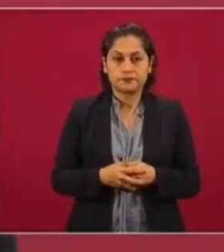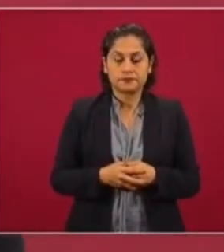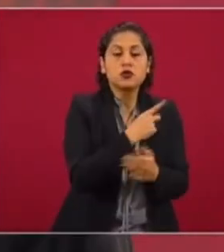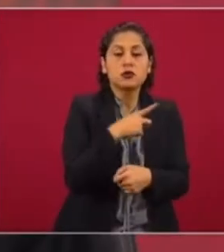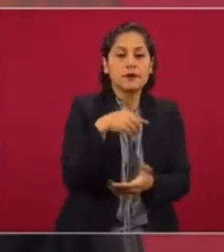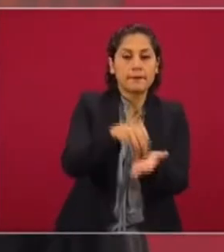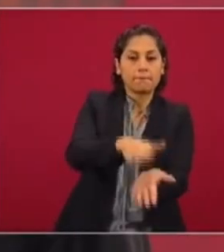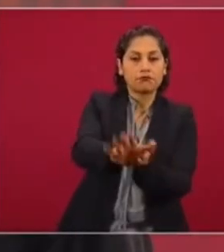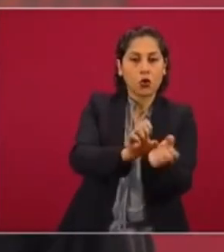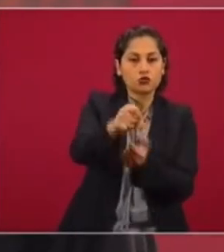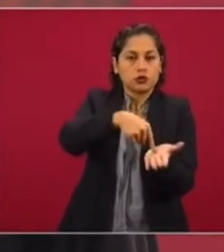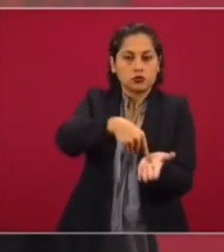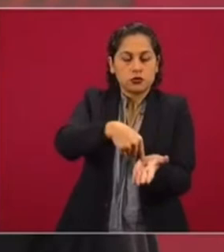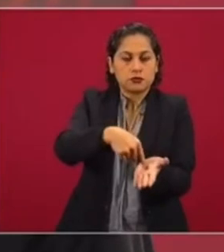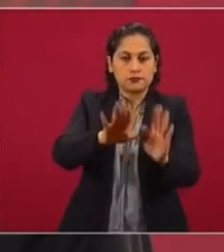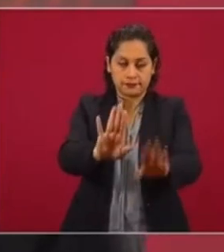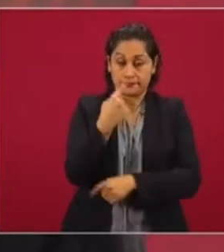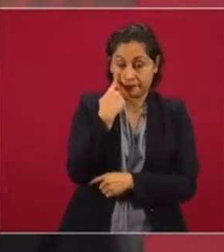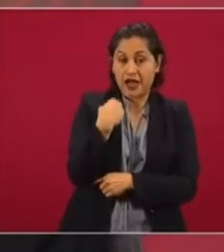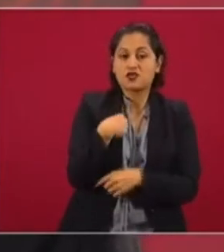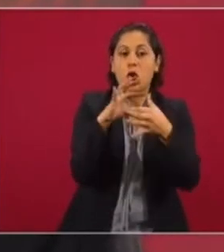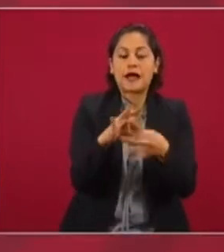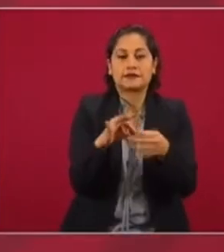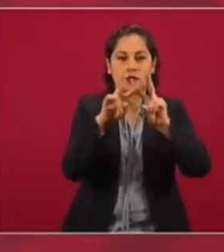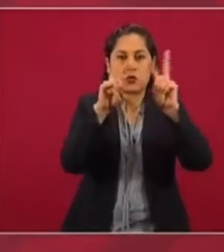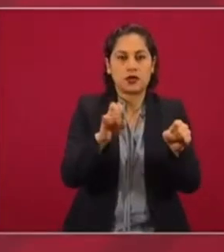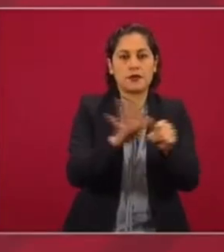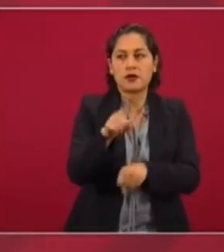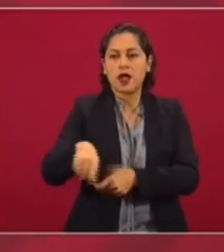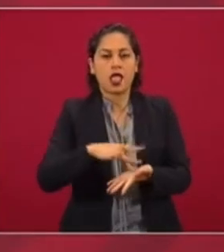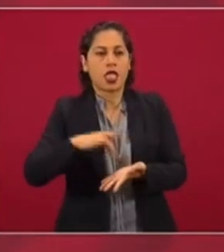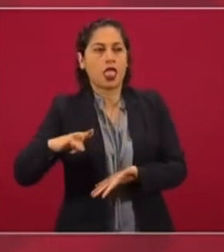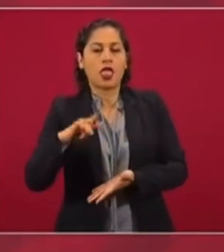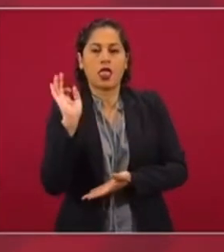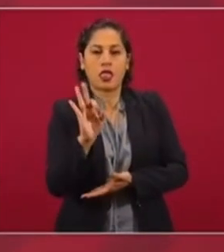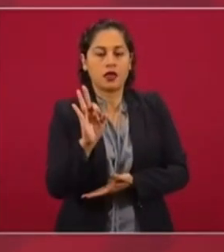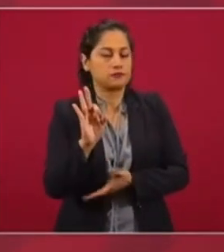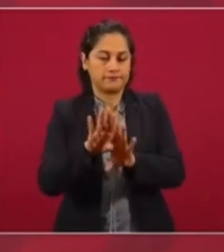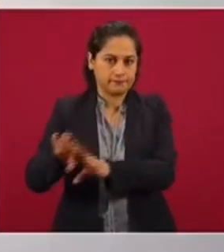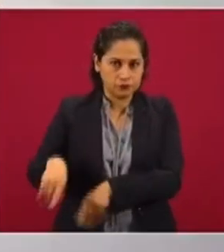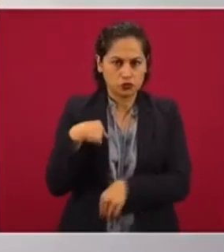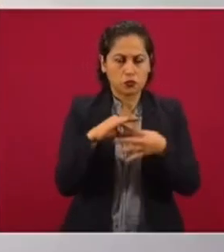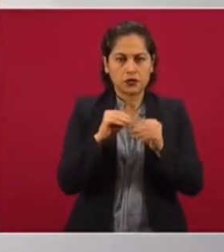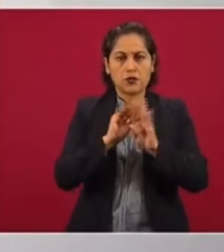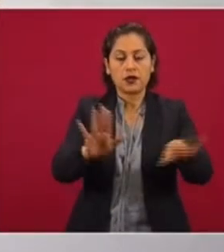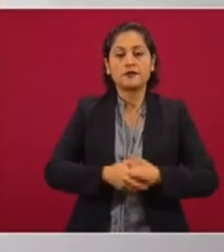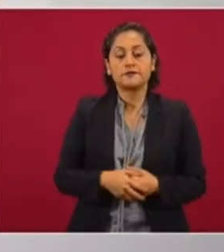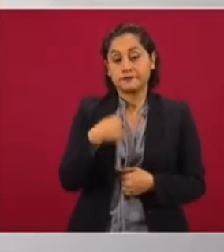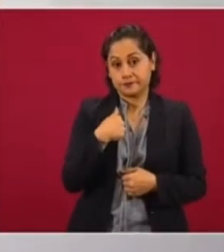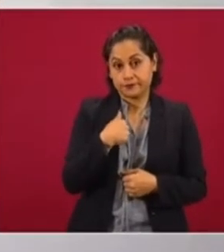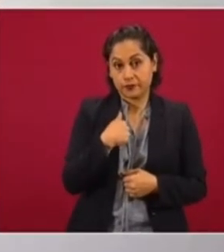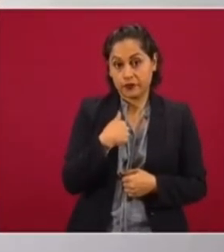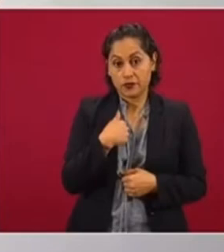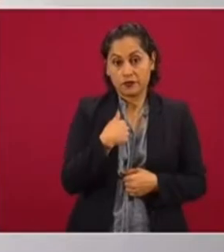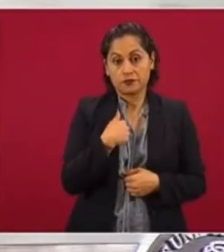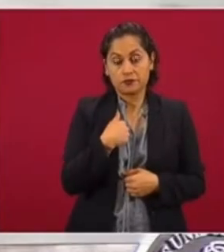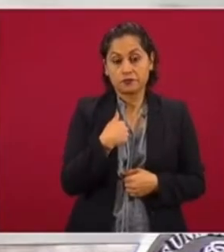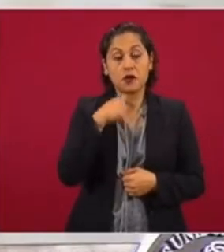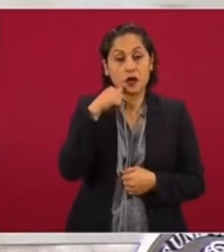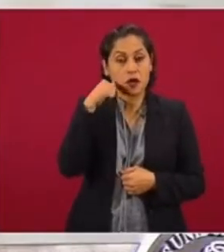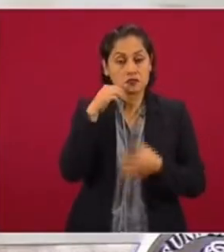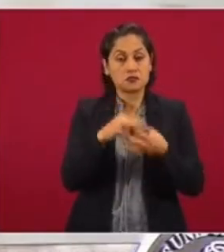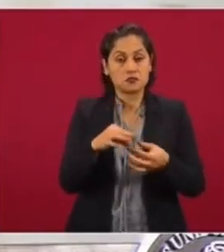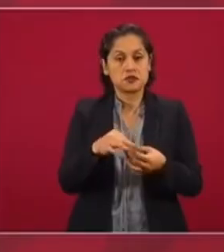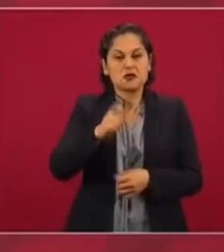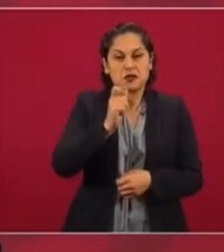Constitución. Explico esto para que no haya manipulación. Y sostuve que